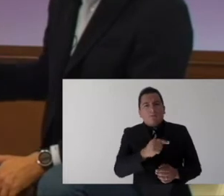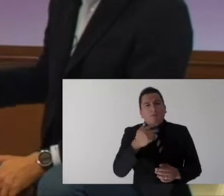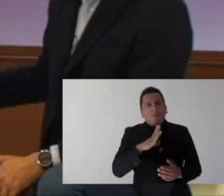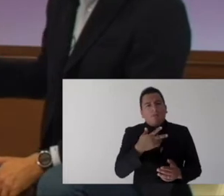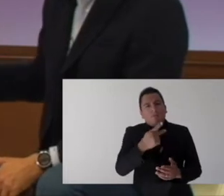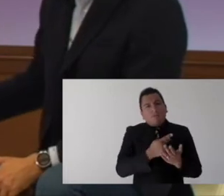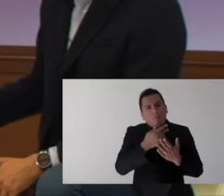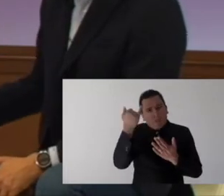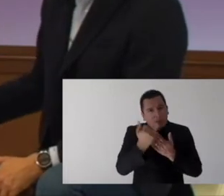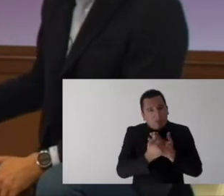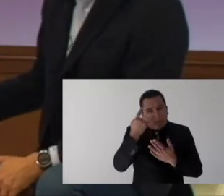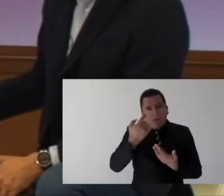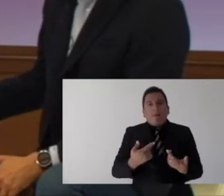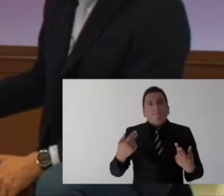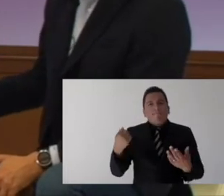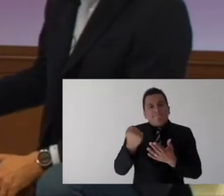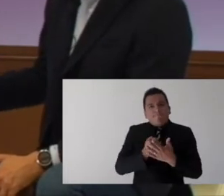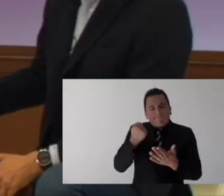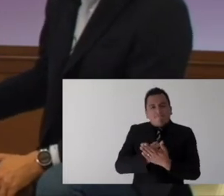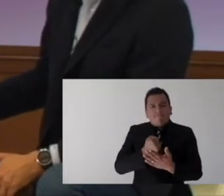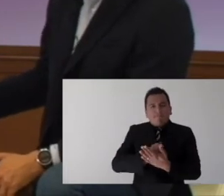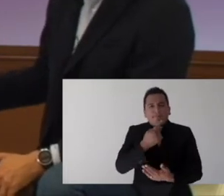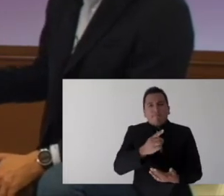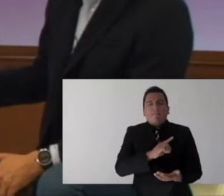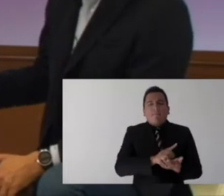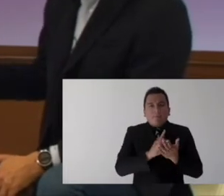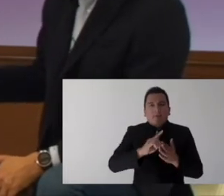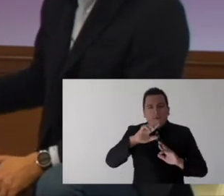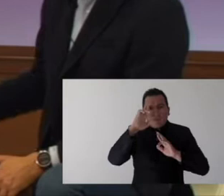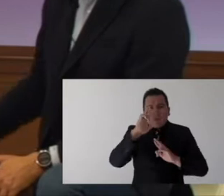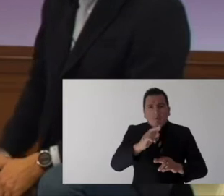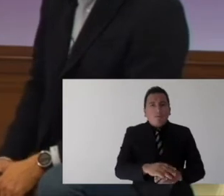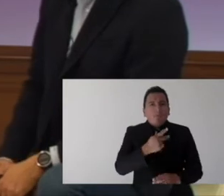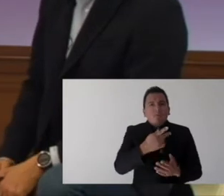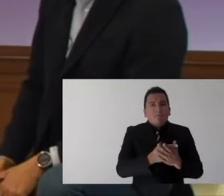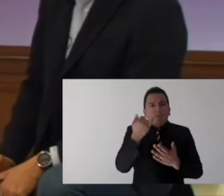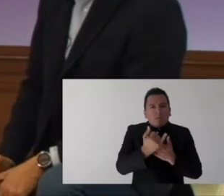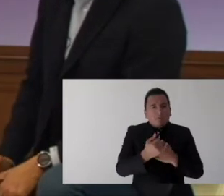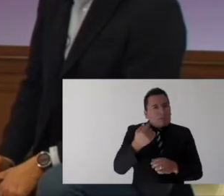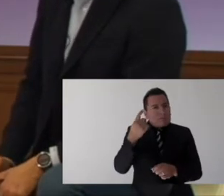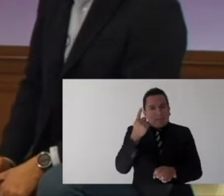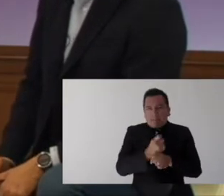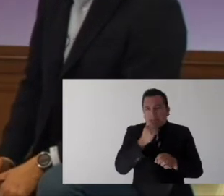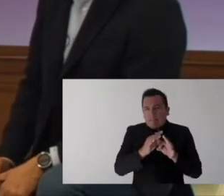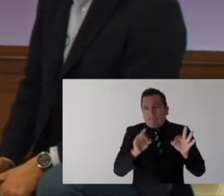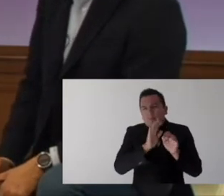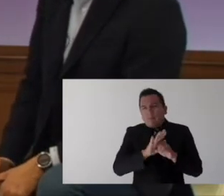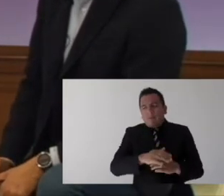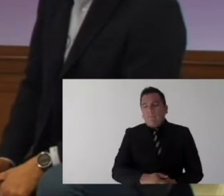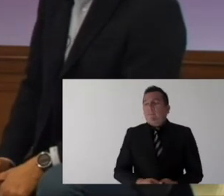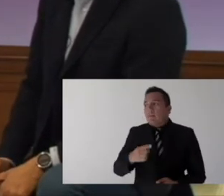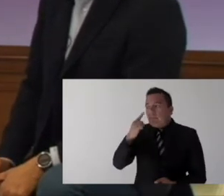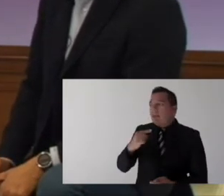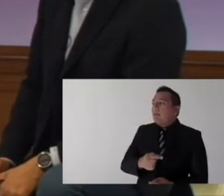o esfuerzos de exigencia que está impulsando esta organización Nosotros? Mira, los más